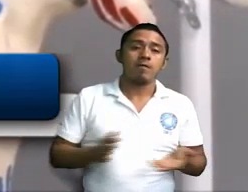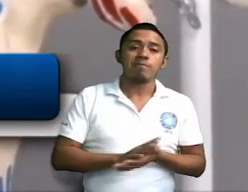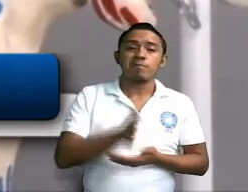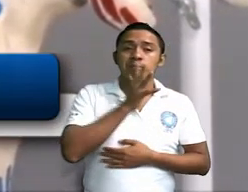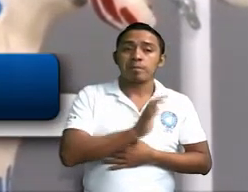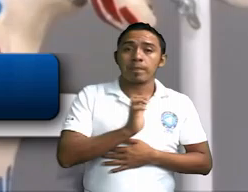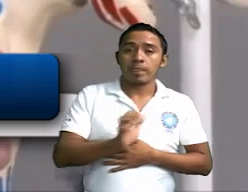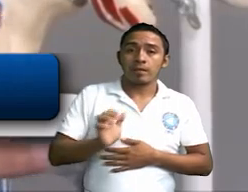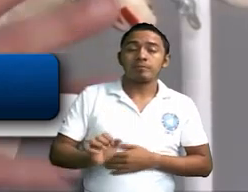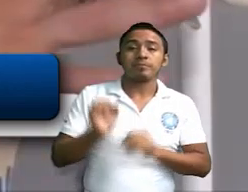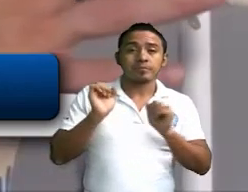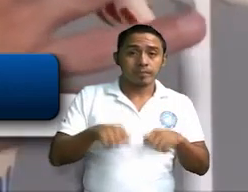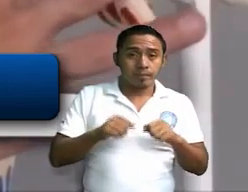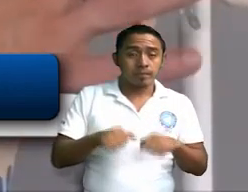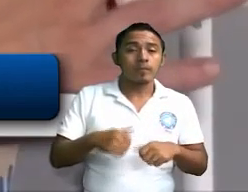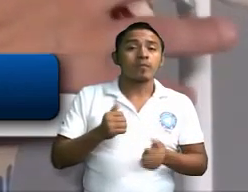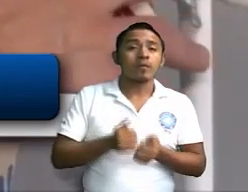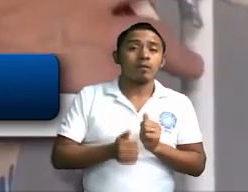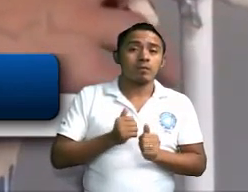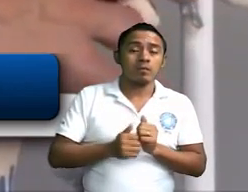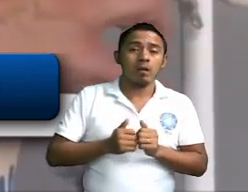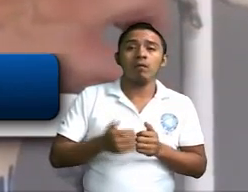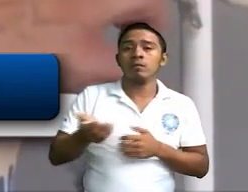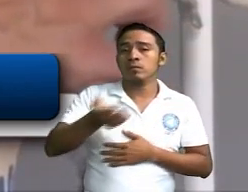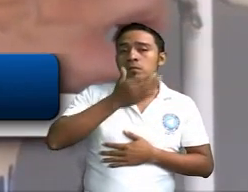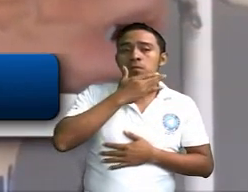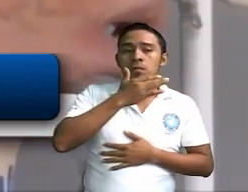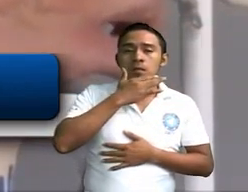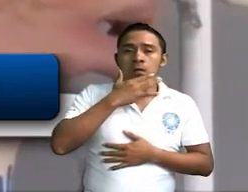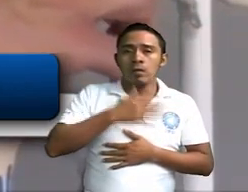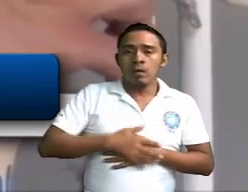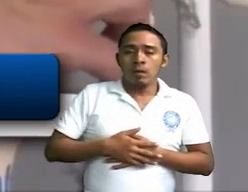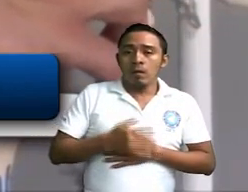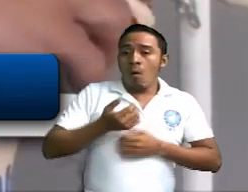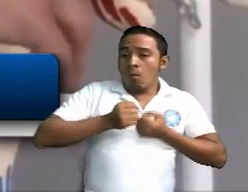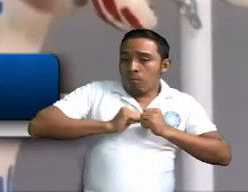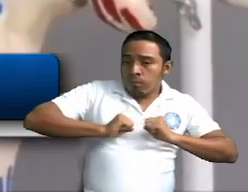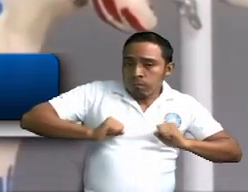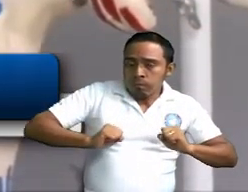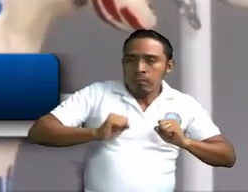niños también pueden producir problemas muy graves en la cadera, el sobrepeso en los niños.